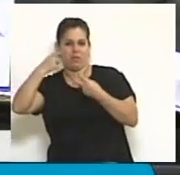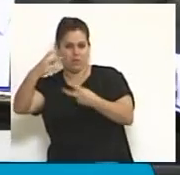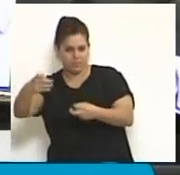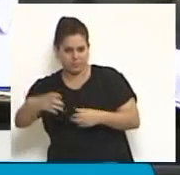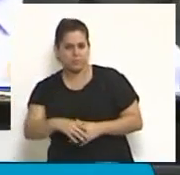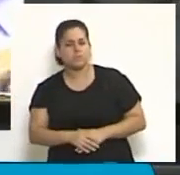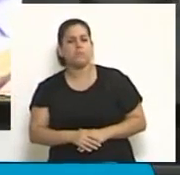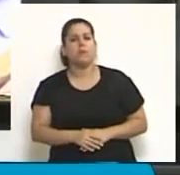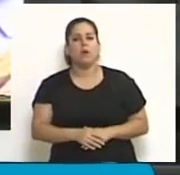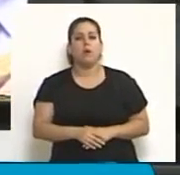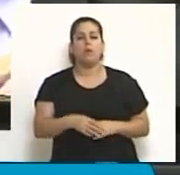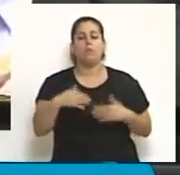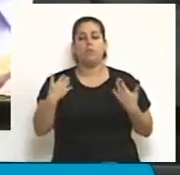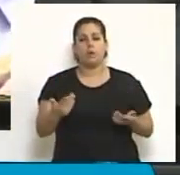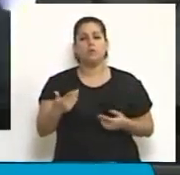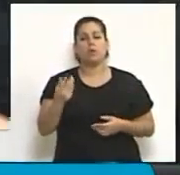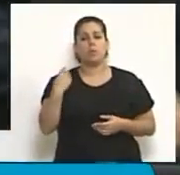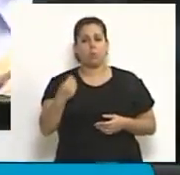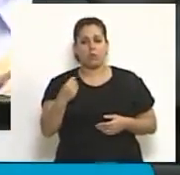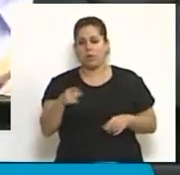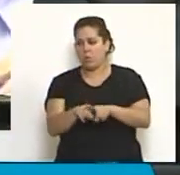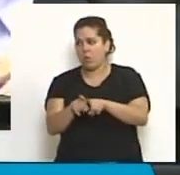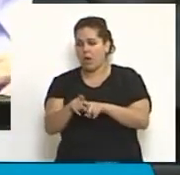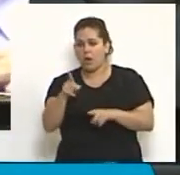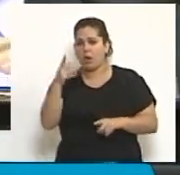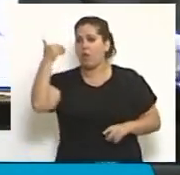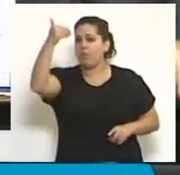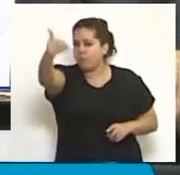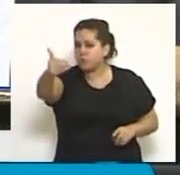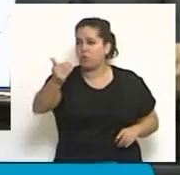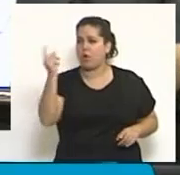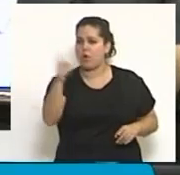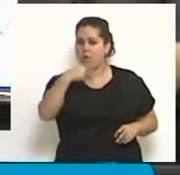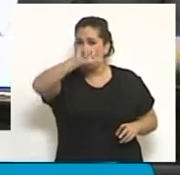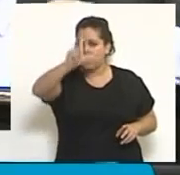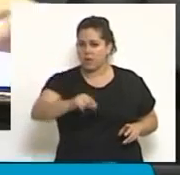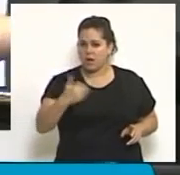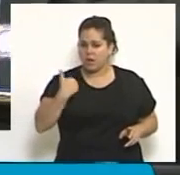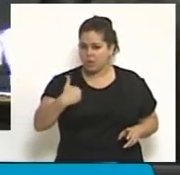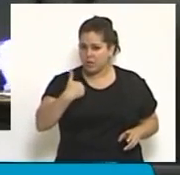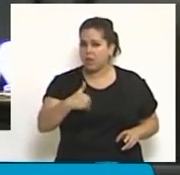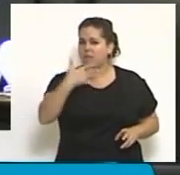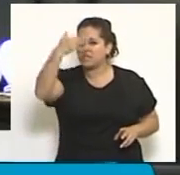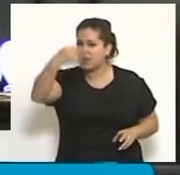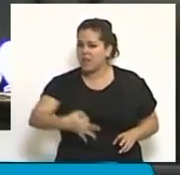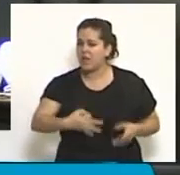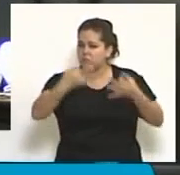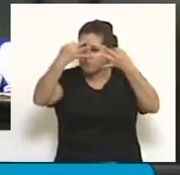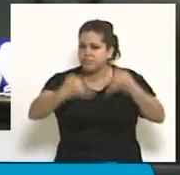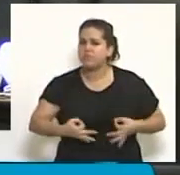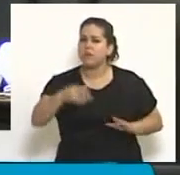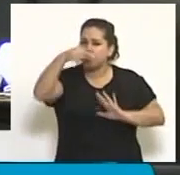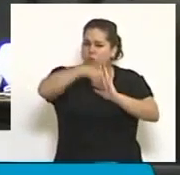¿Por qué no le damos a una cuestión tan esencial para el futuro de nuestro país la seriedad, complejidad